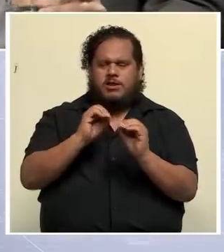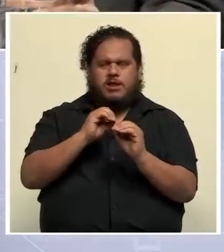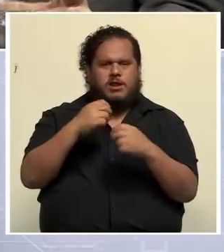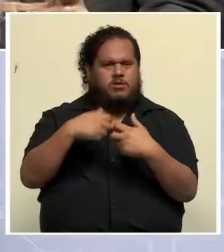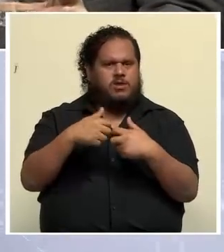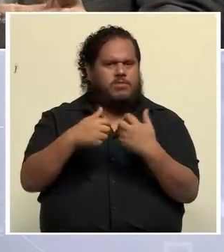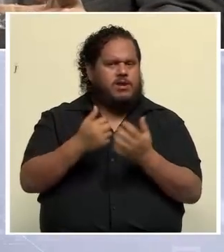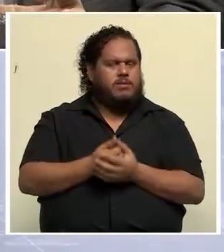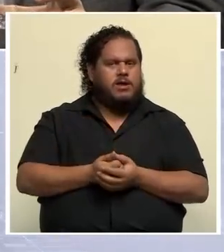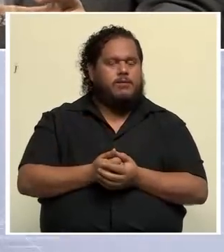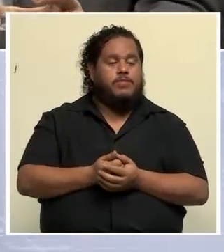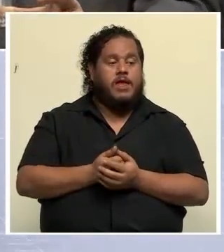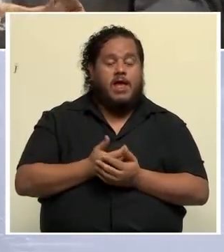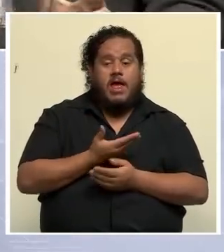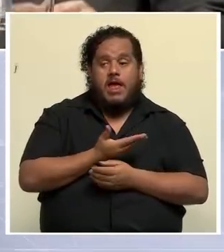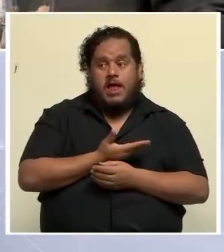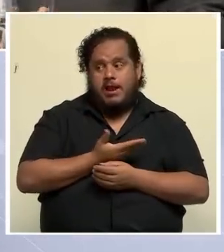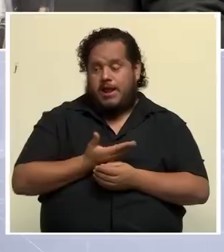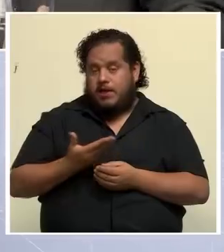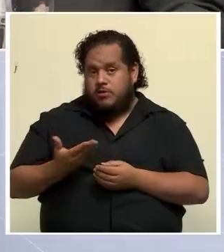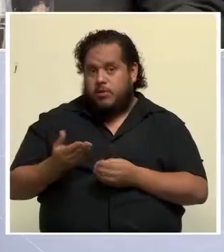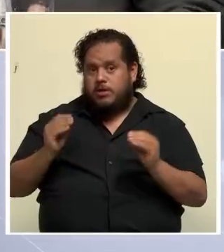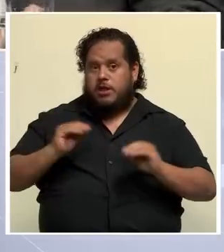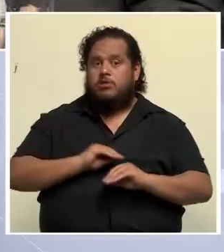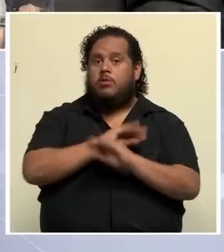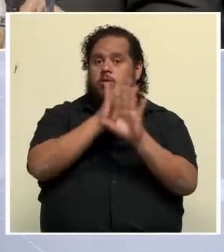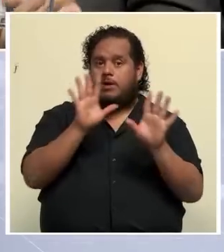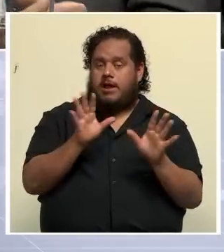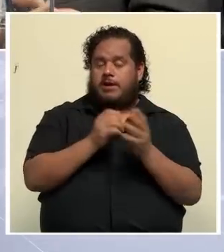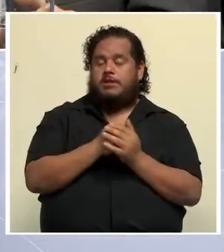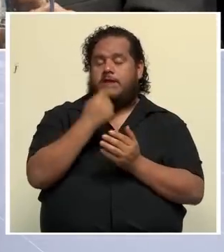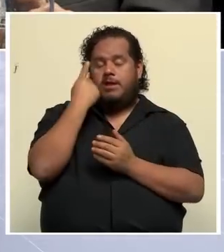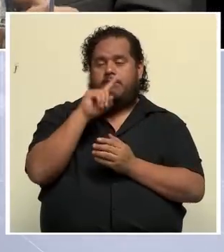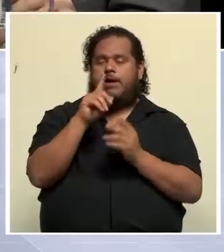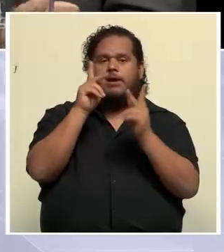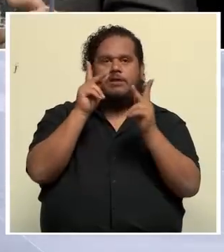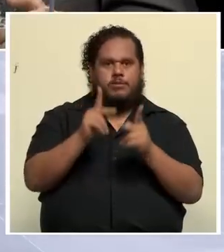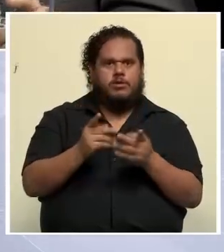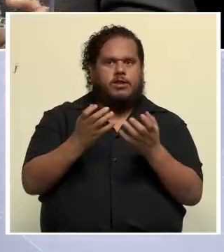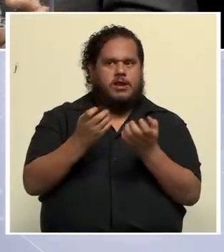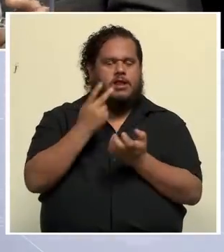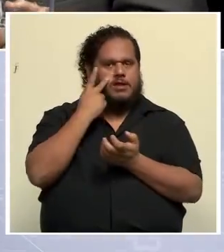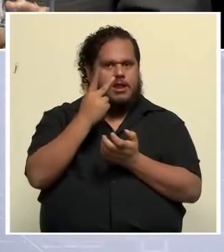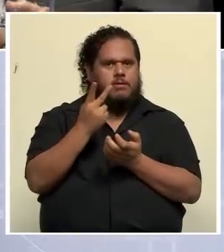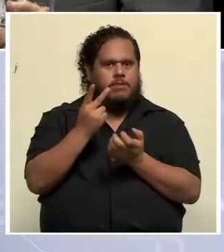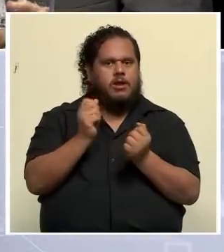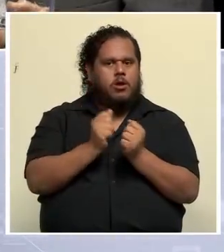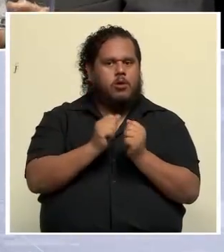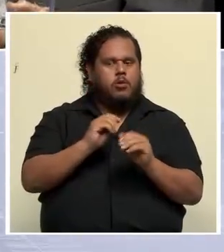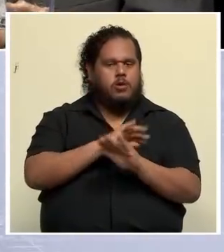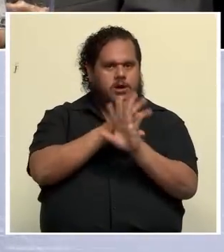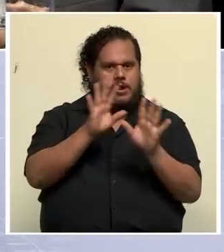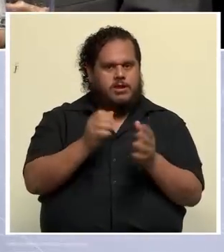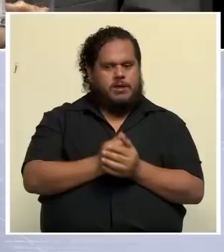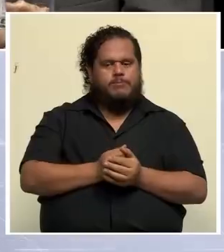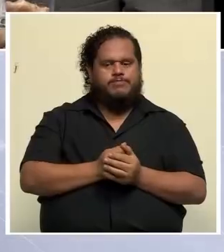polémica. Las cosas son claras para las personas que las quieren ver con claridad. Ciertamente